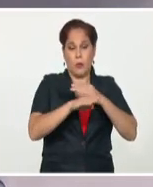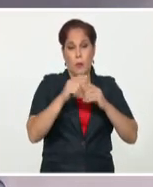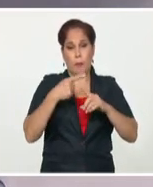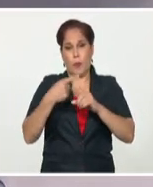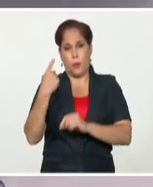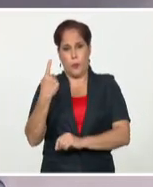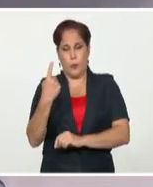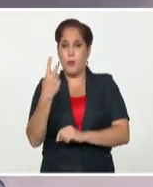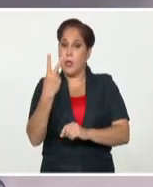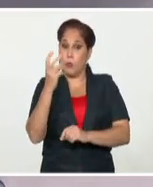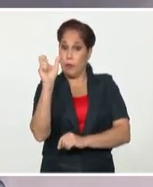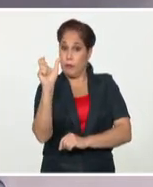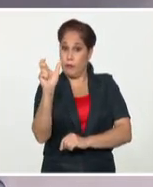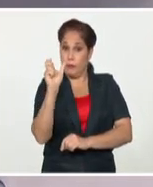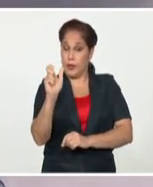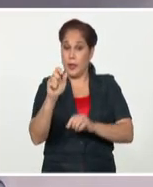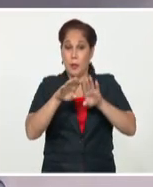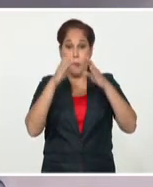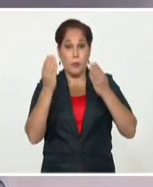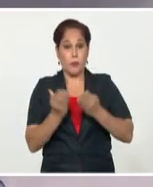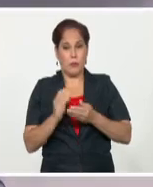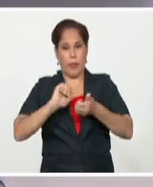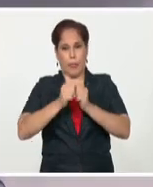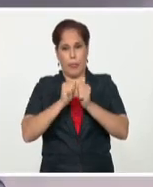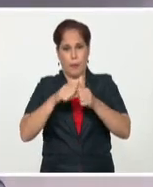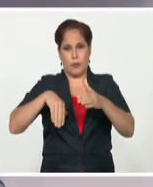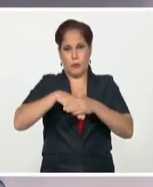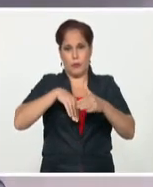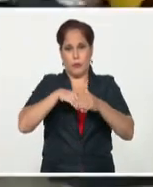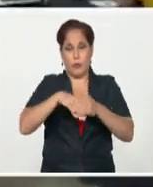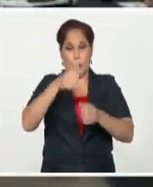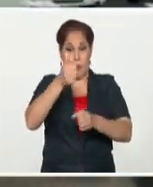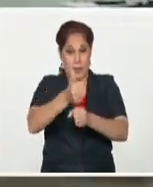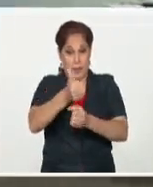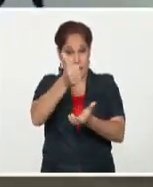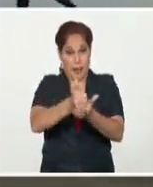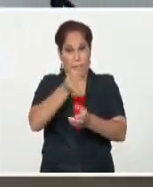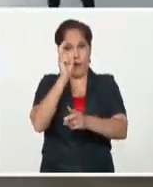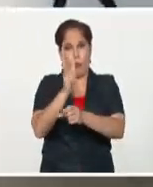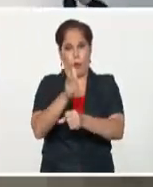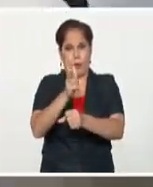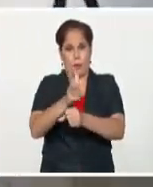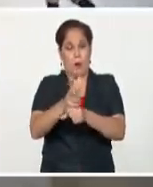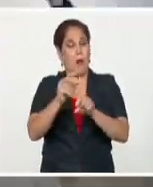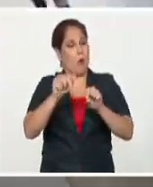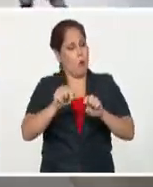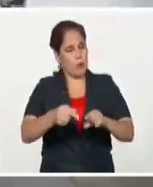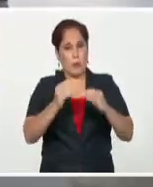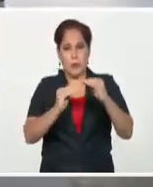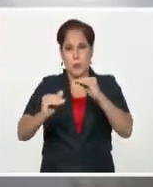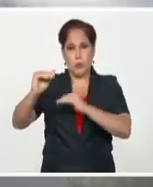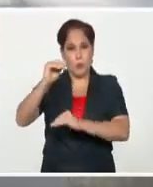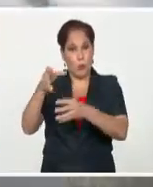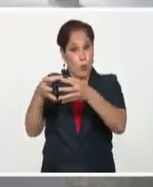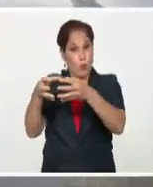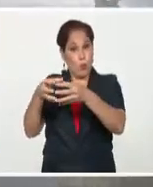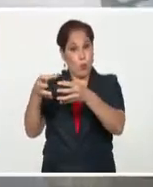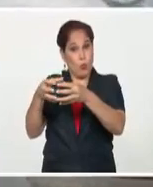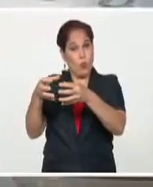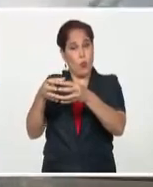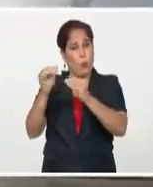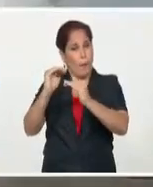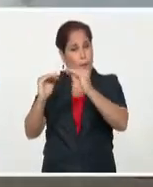la segunda fecha del premundial de este deporte que tiene por sede a Guatemala. La selección se vio nuevamente superada por un conjunto de menos